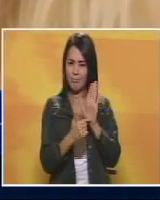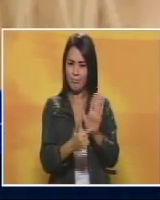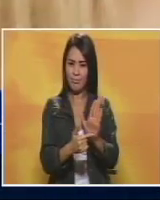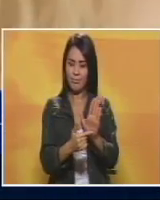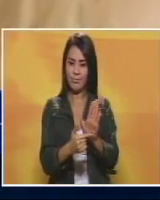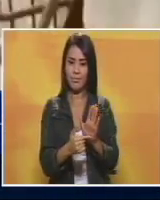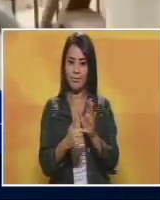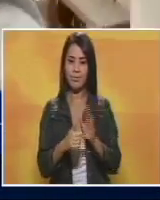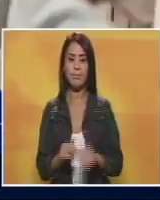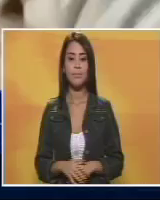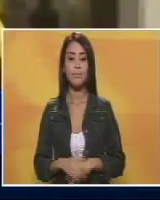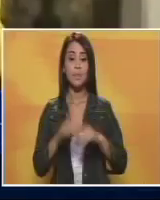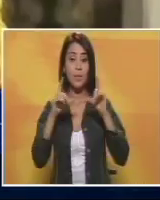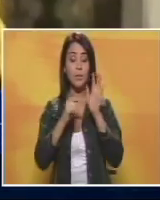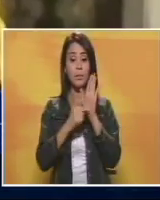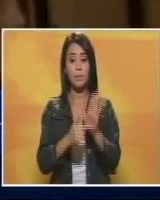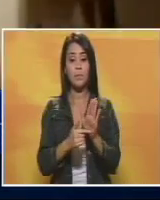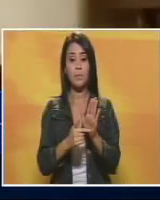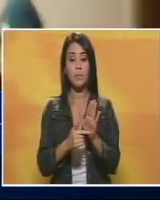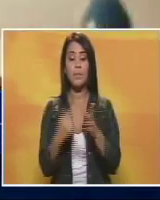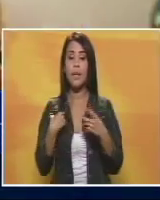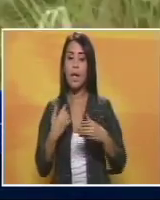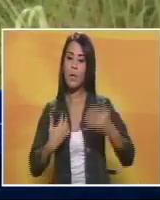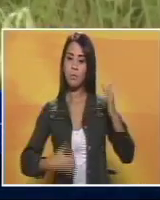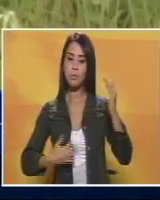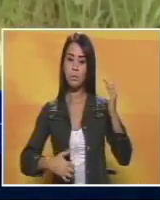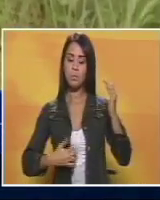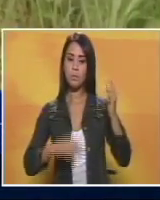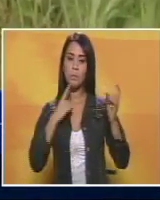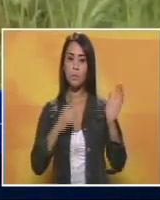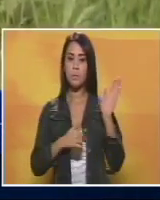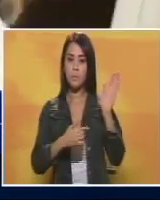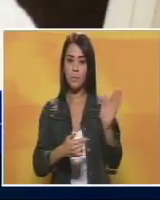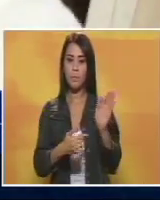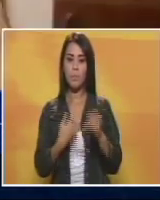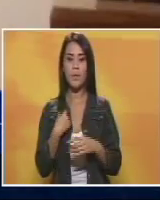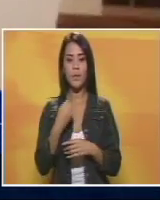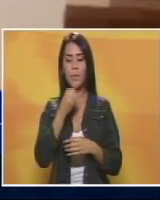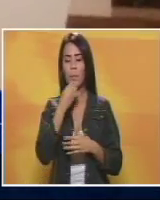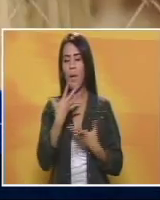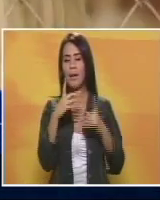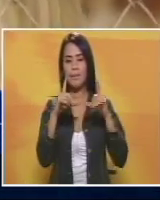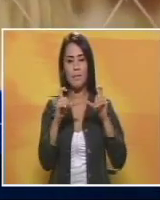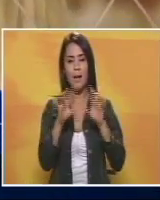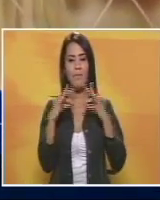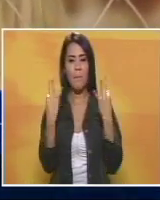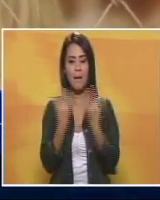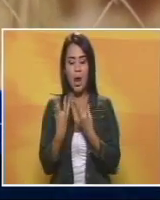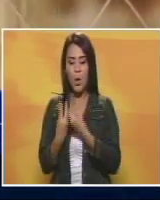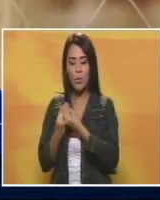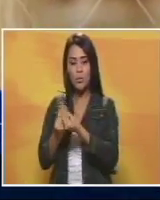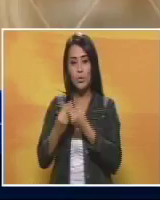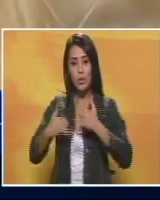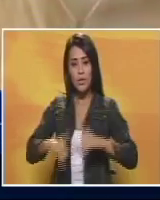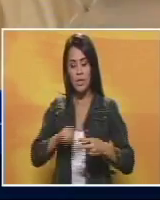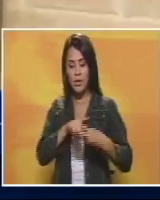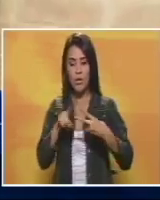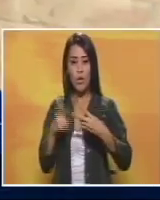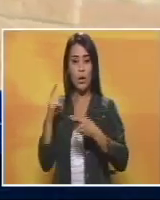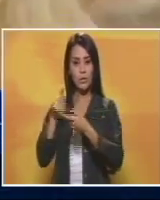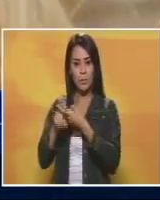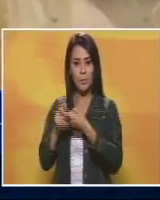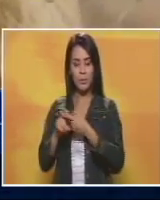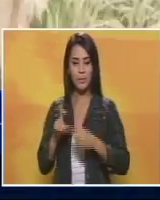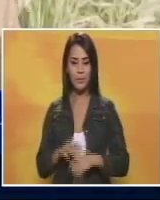Shak levantó su guitarra y mostró que en la parte trasera del instrumento tenía una tierna imagen familiar con Gerard Piqué y sus 2 hijos Milan y